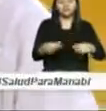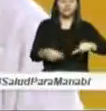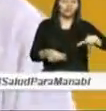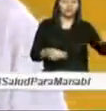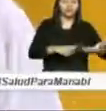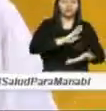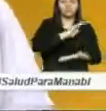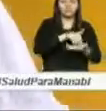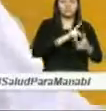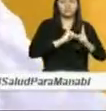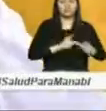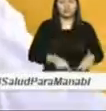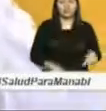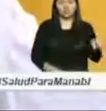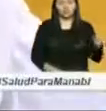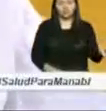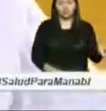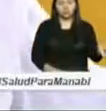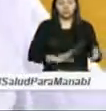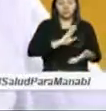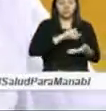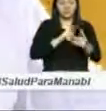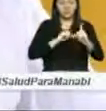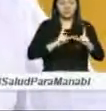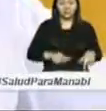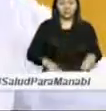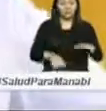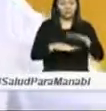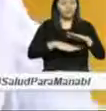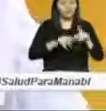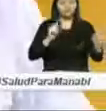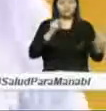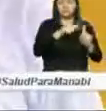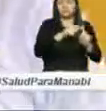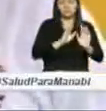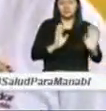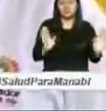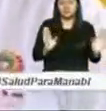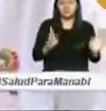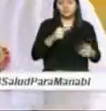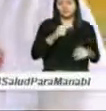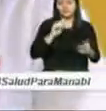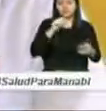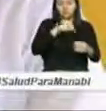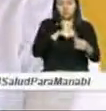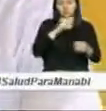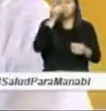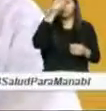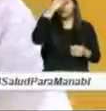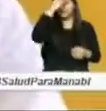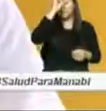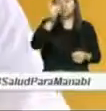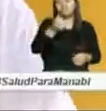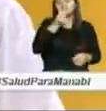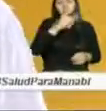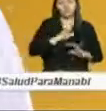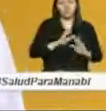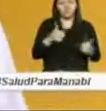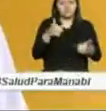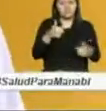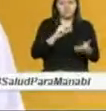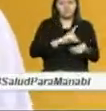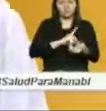en otros niveles, en el sistema básico, en el sistema primario de salud, que son representados por estos centros. Ningún gobierno antes había